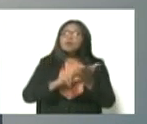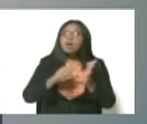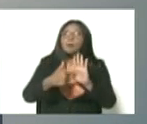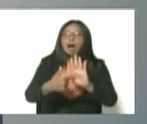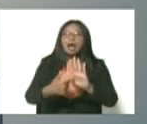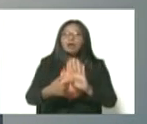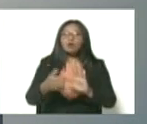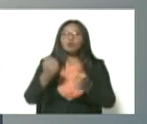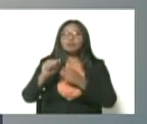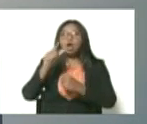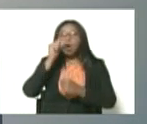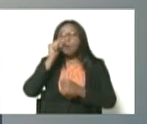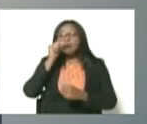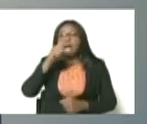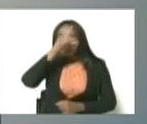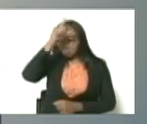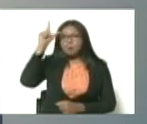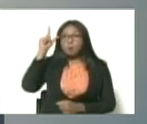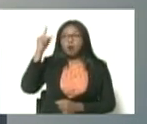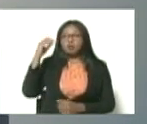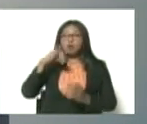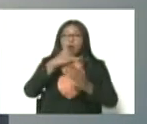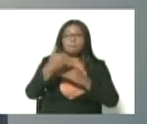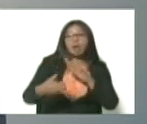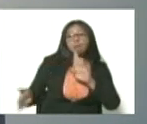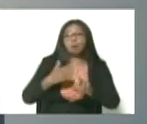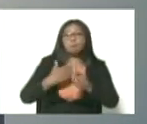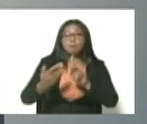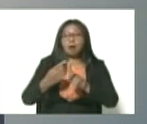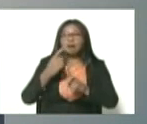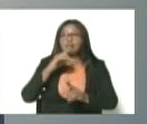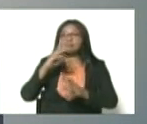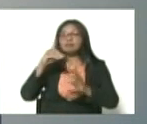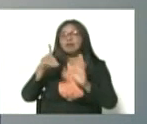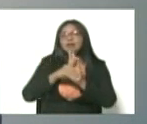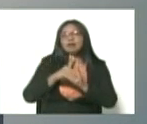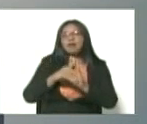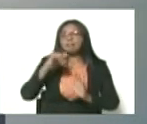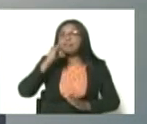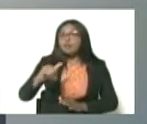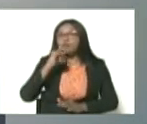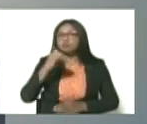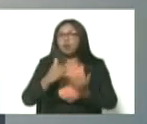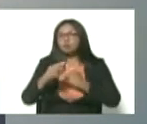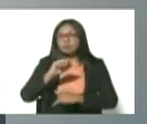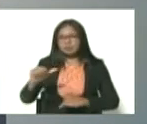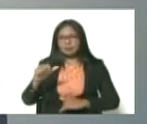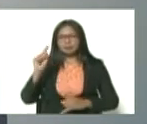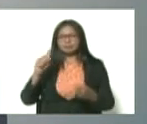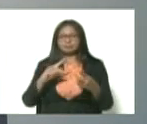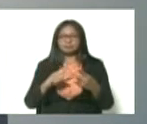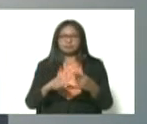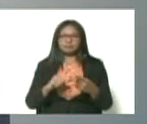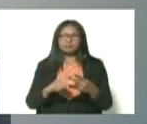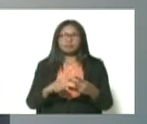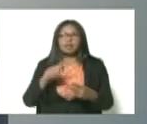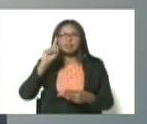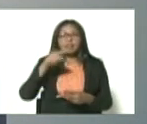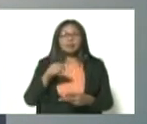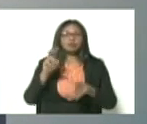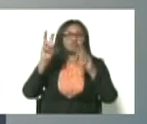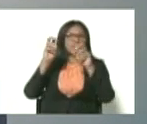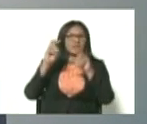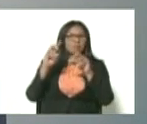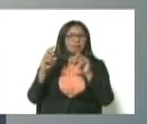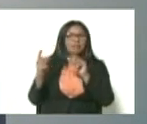contra Leopoldo López en relación a los planes golpistas que se han denunciado en estas últimas semanas y en relación a la supuesta